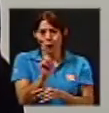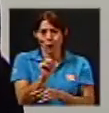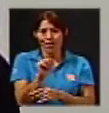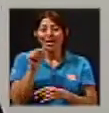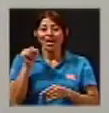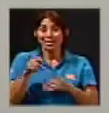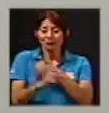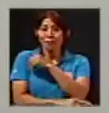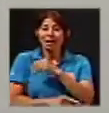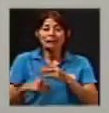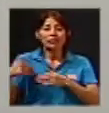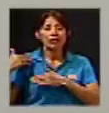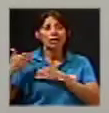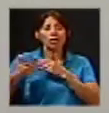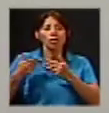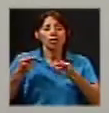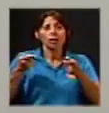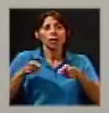país